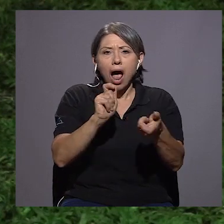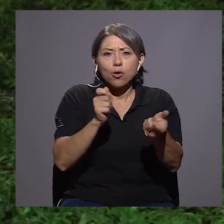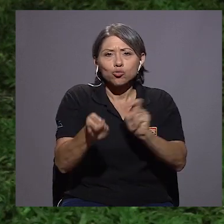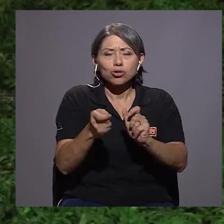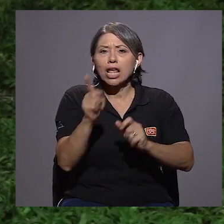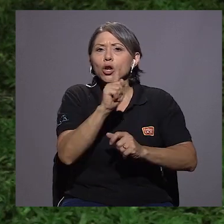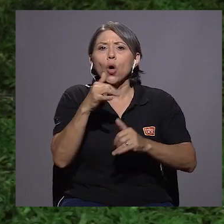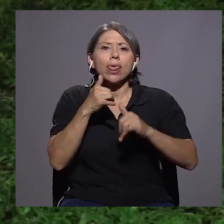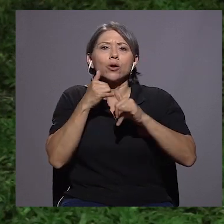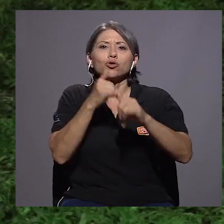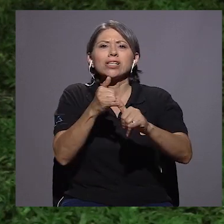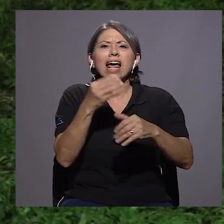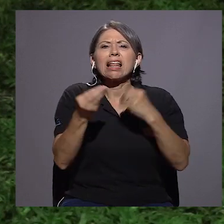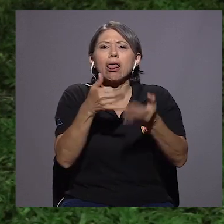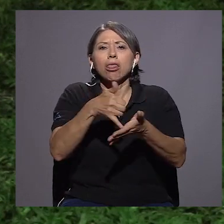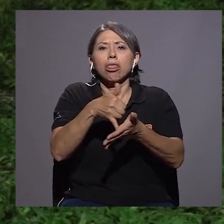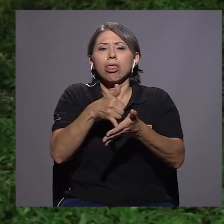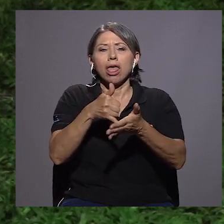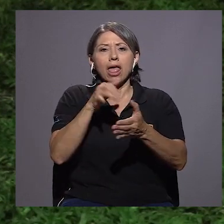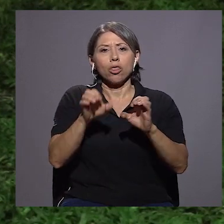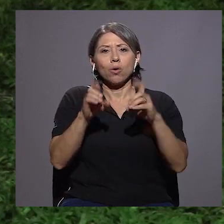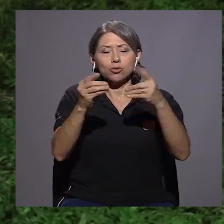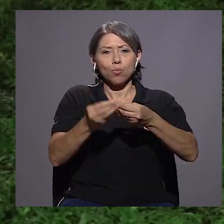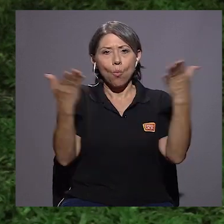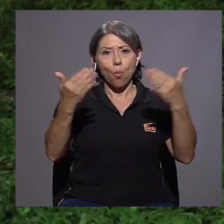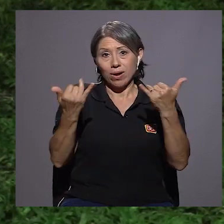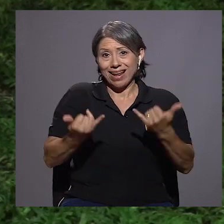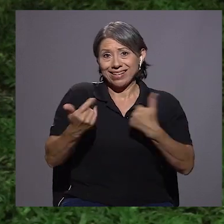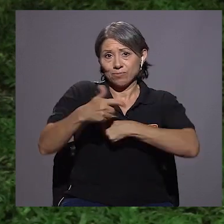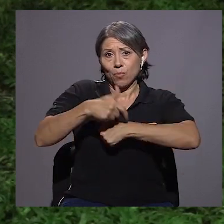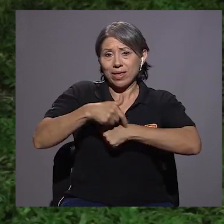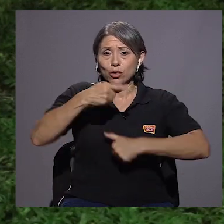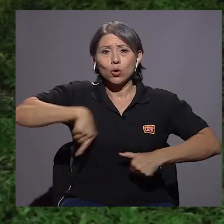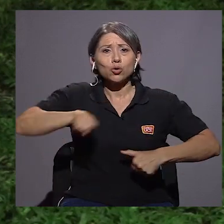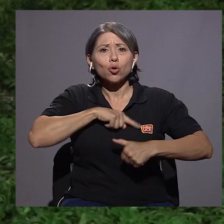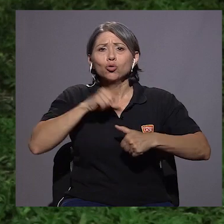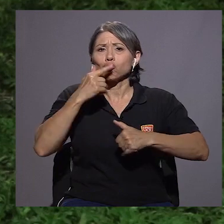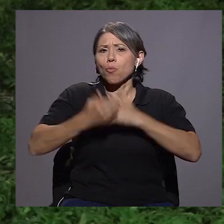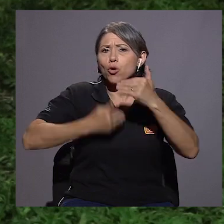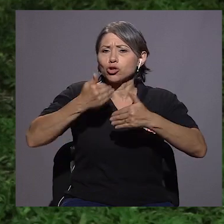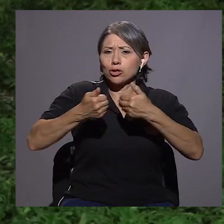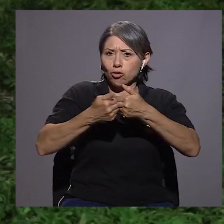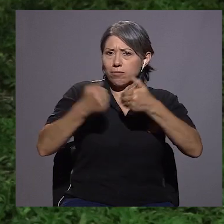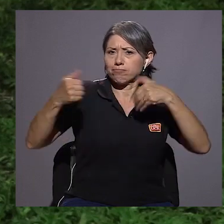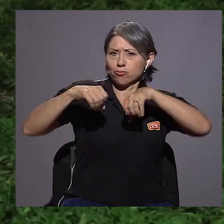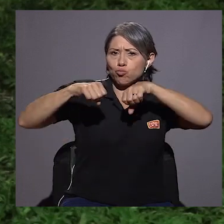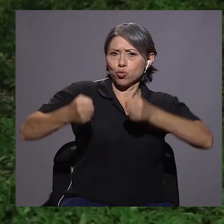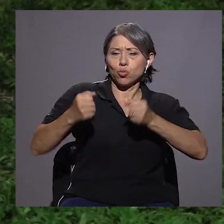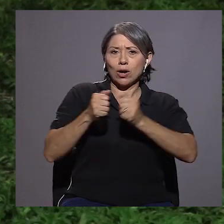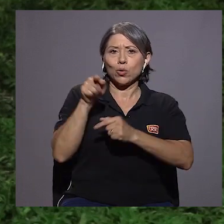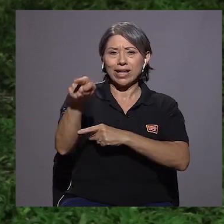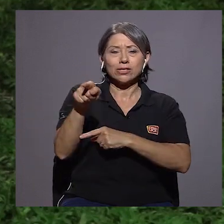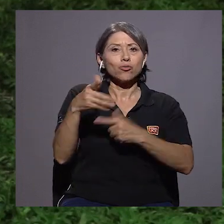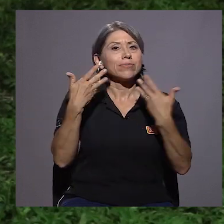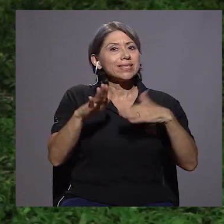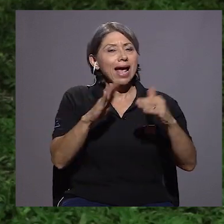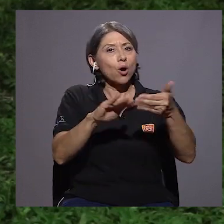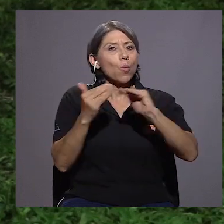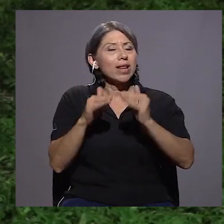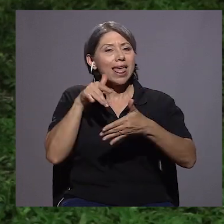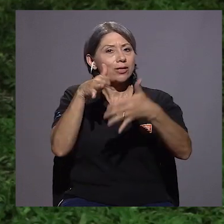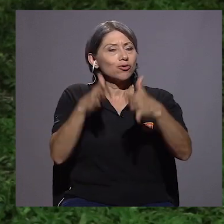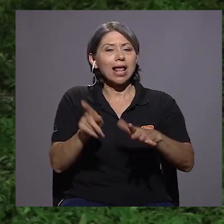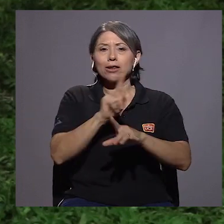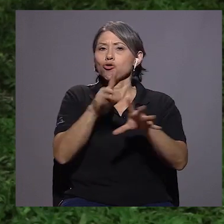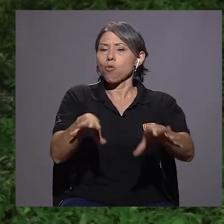ajuste y no denunciar la precarización de la educación pública. En este momento estamos en un claro proceso de ruptura con eso. La comunidad estudiantil